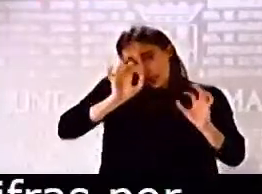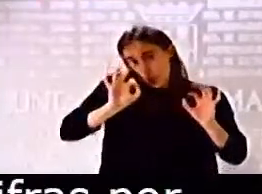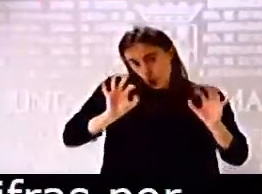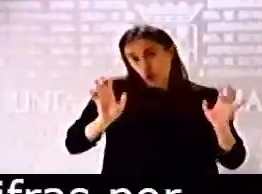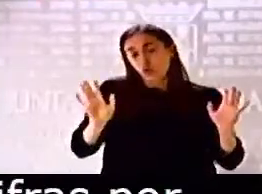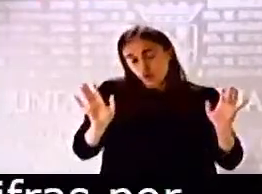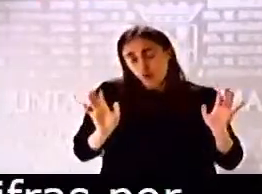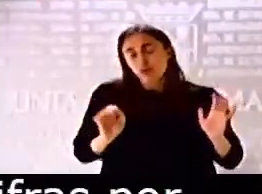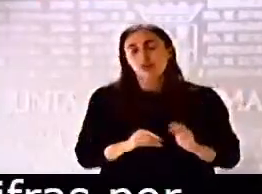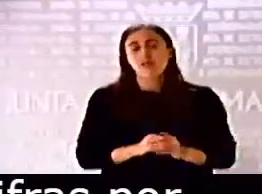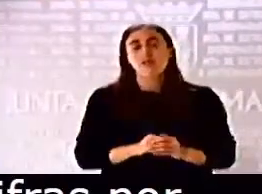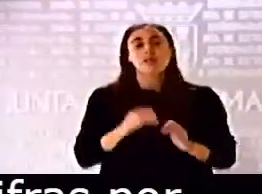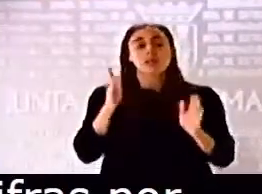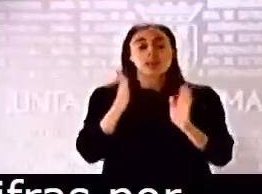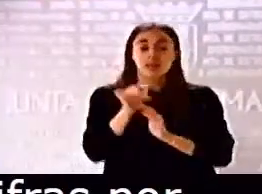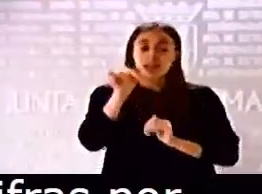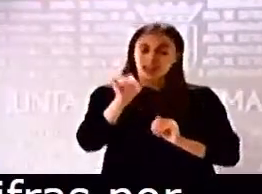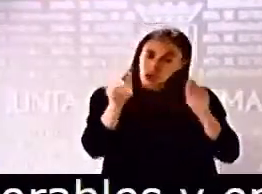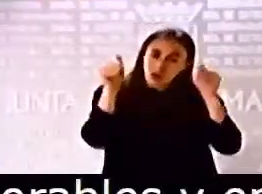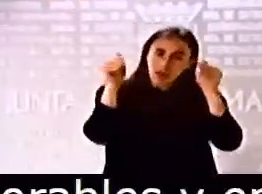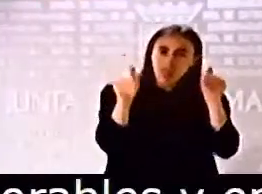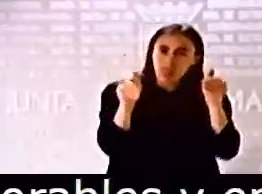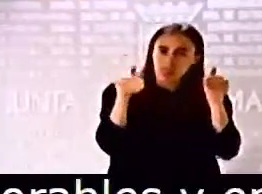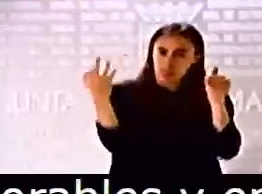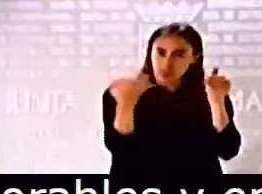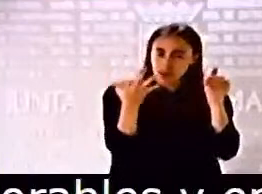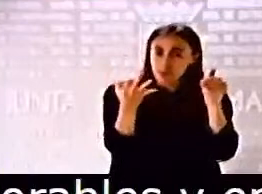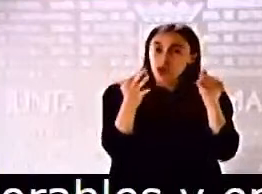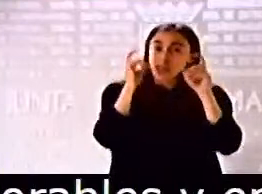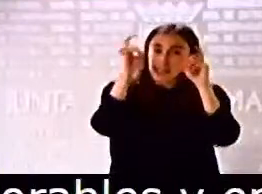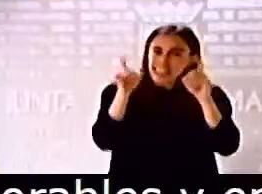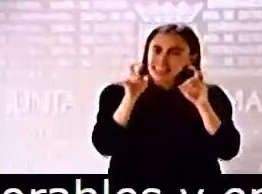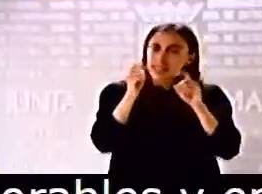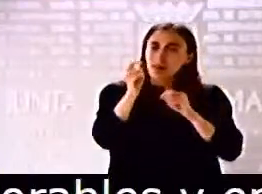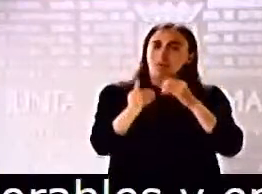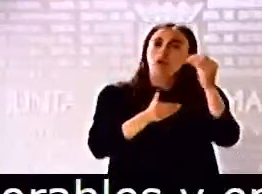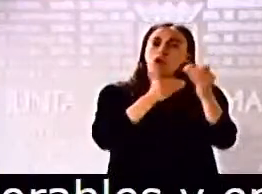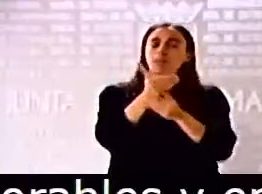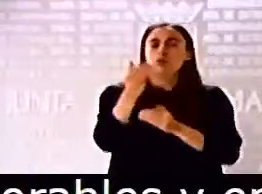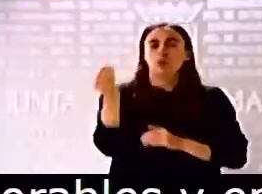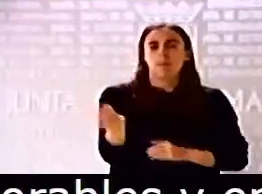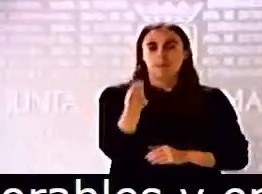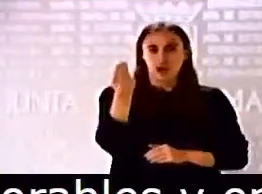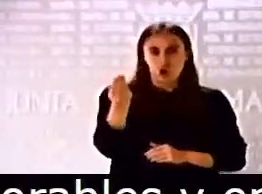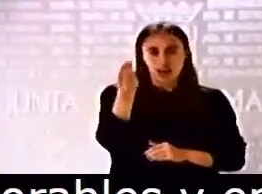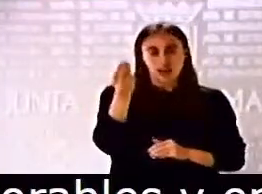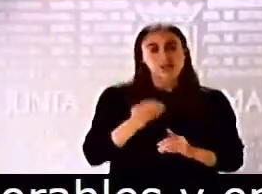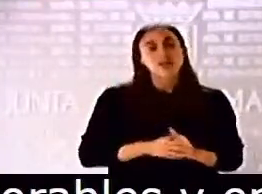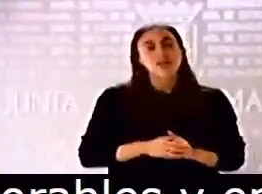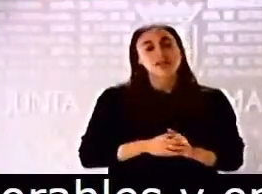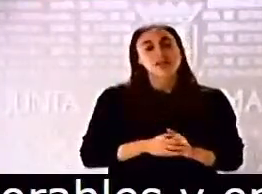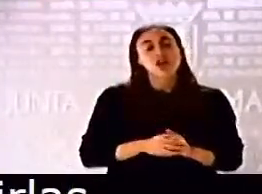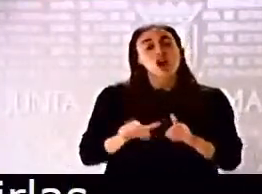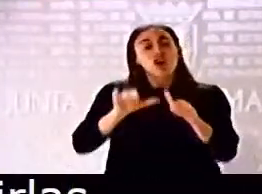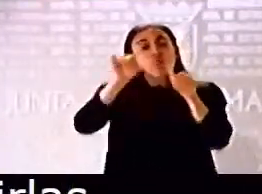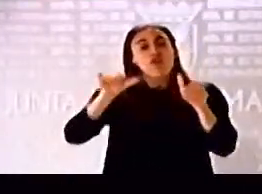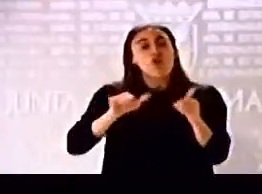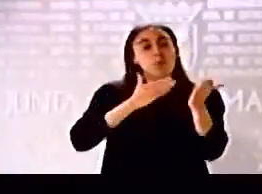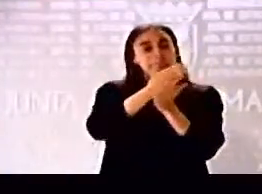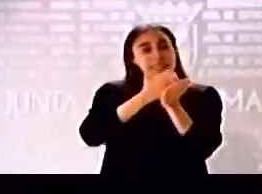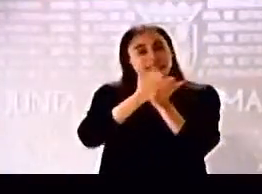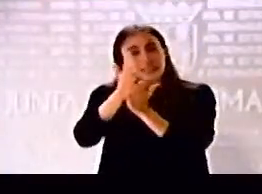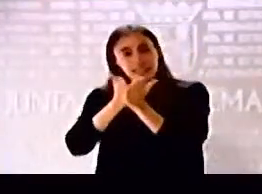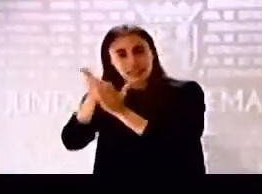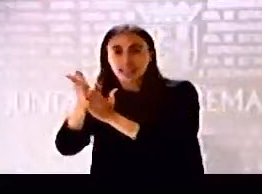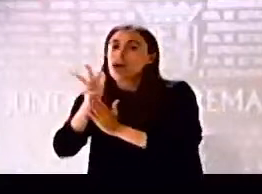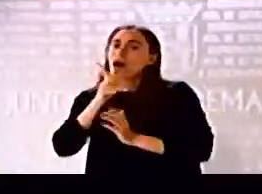y en eso nos tenemos que empeñar, en seguirlas mejorando, a través de diferentes vías, como